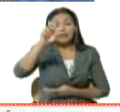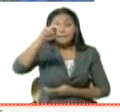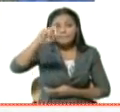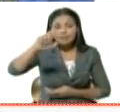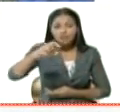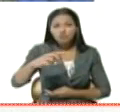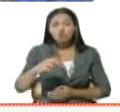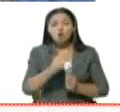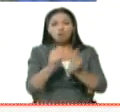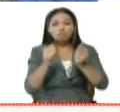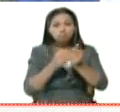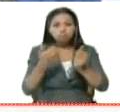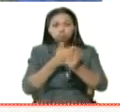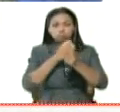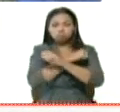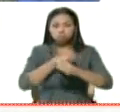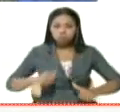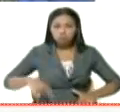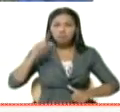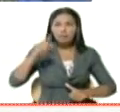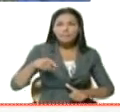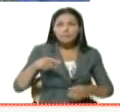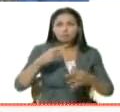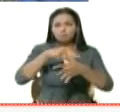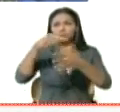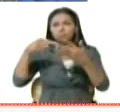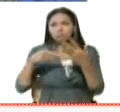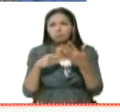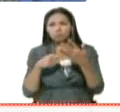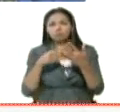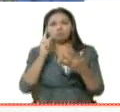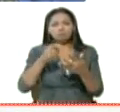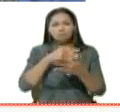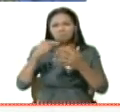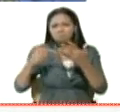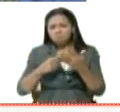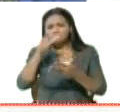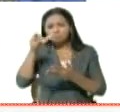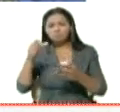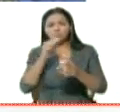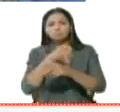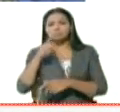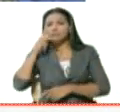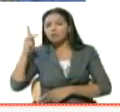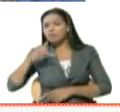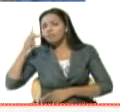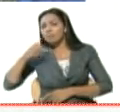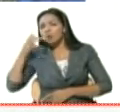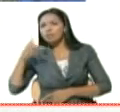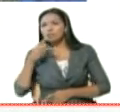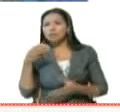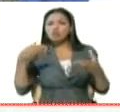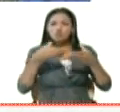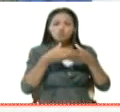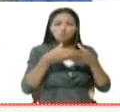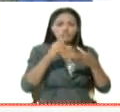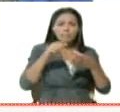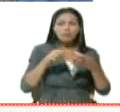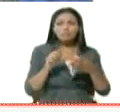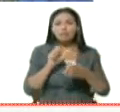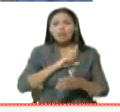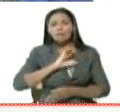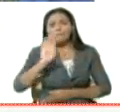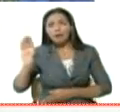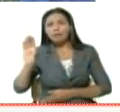Ceballos y Chazo, Freddy Bernal, Ilenia Medina, diputada del Bloque de la Patria, del